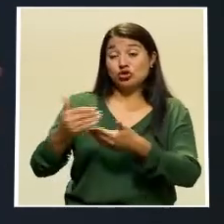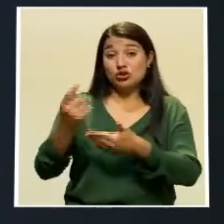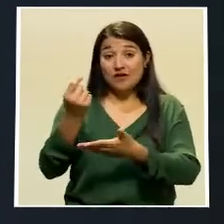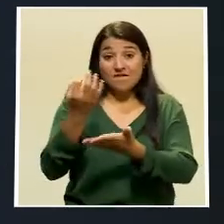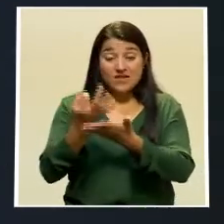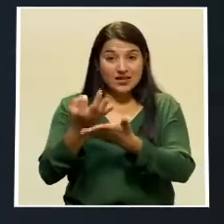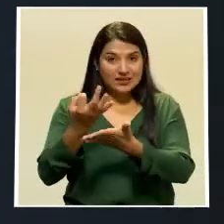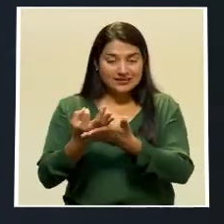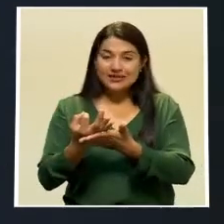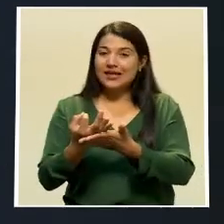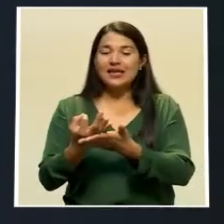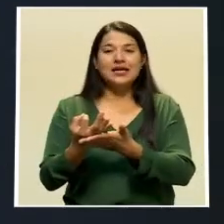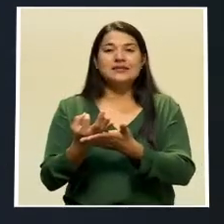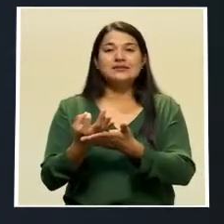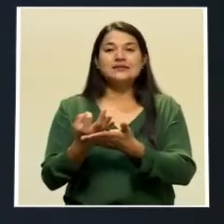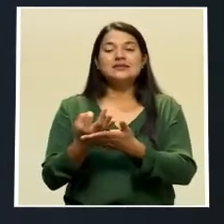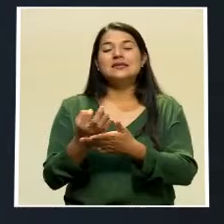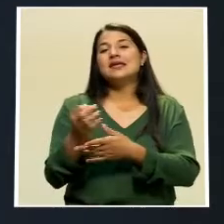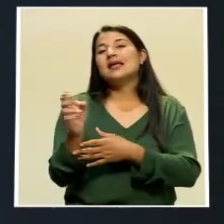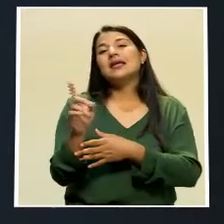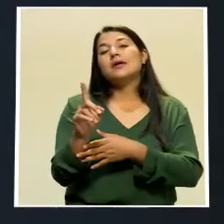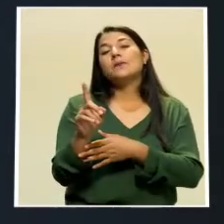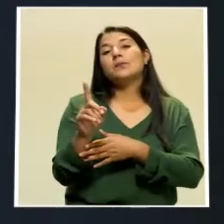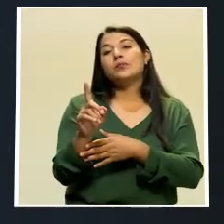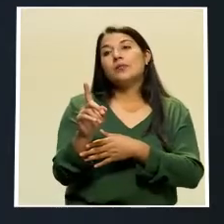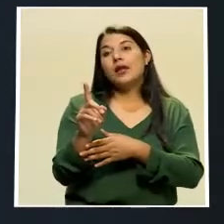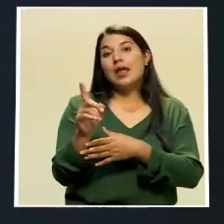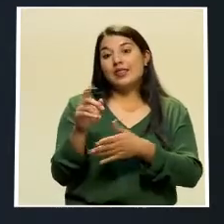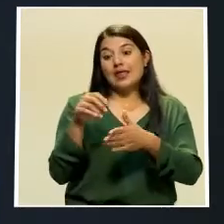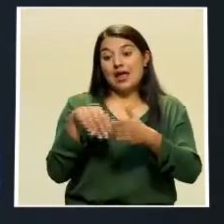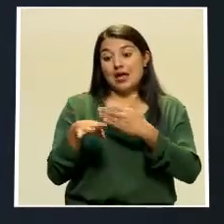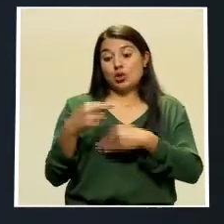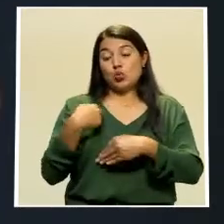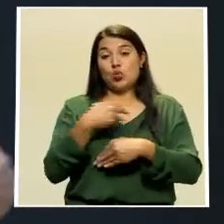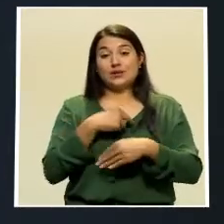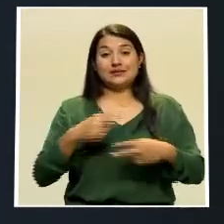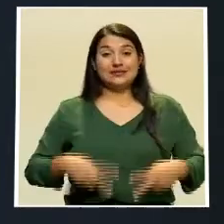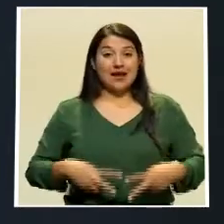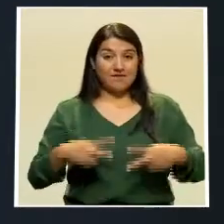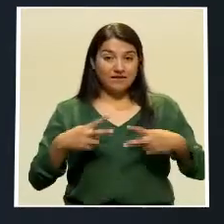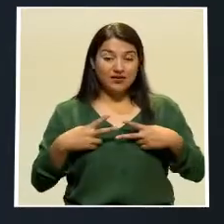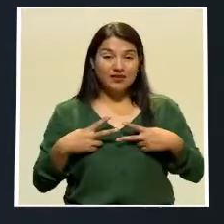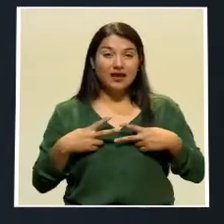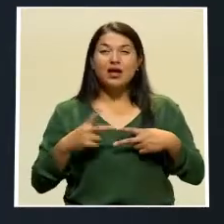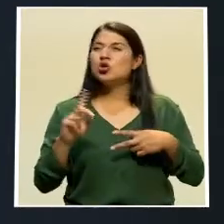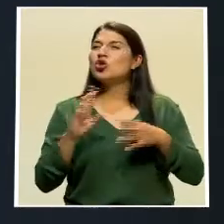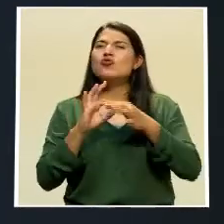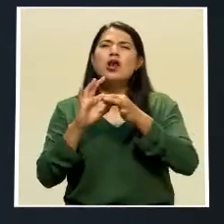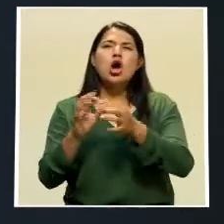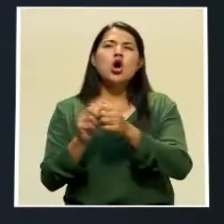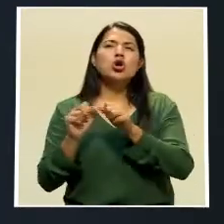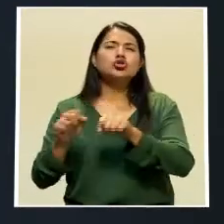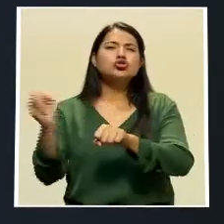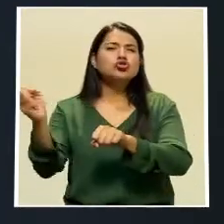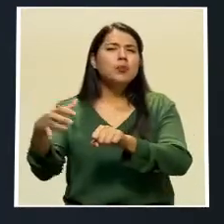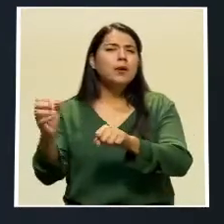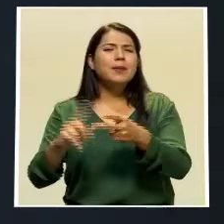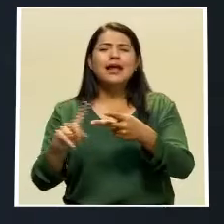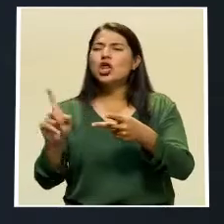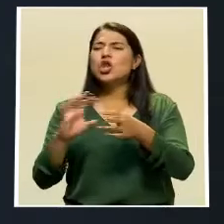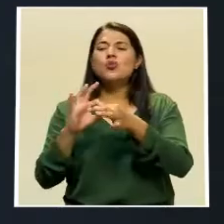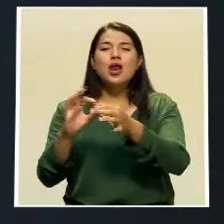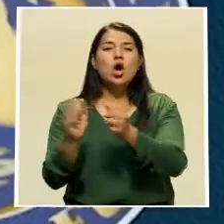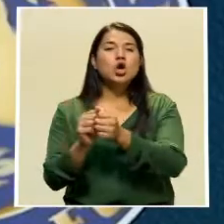vida común y de todos nosotros, que no tienen que ver con el supermercado, que no tienen que ver con los servicios, que no tienen que ver con un montón